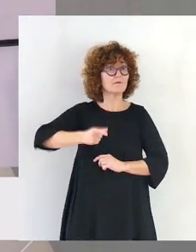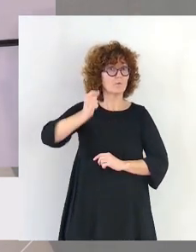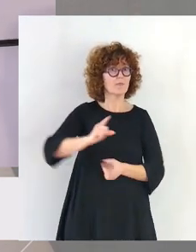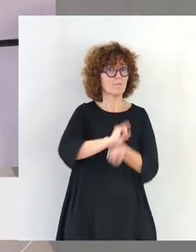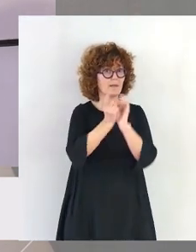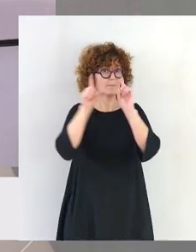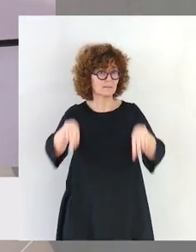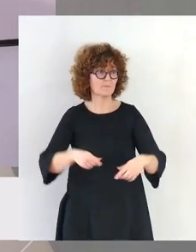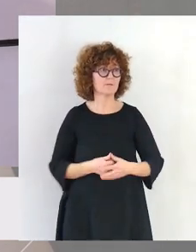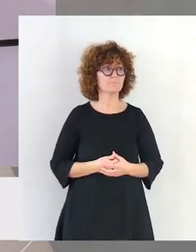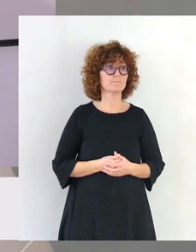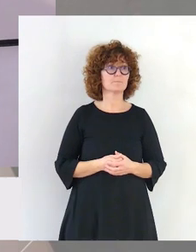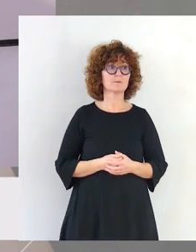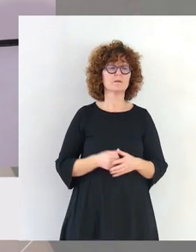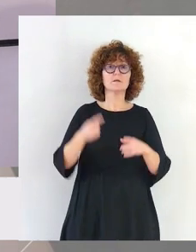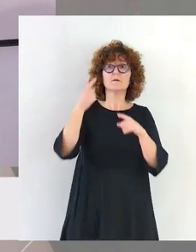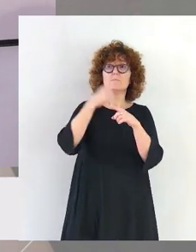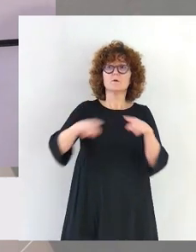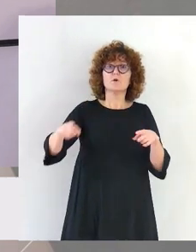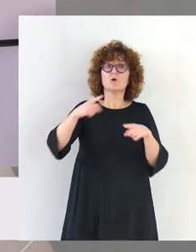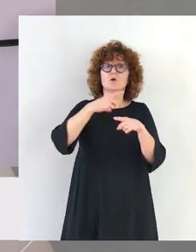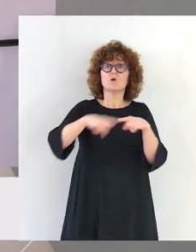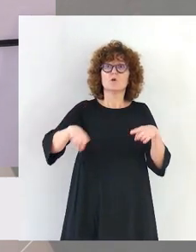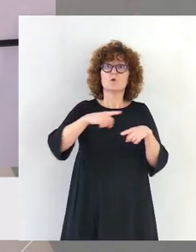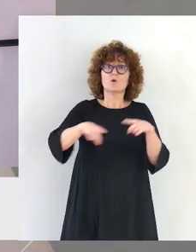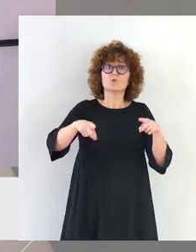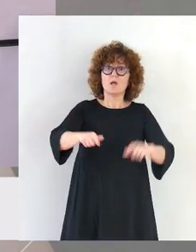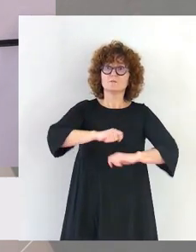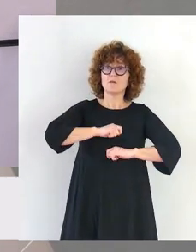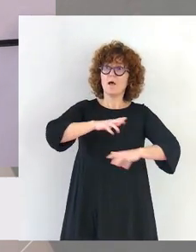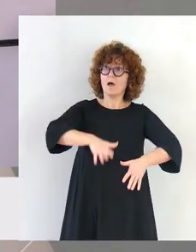Y las cosas no nos pueden eh de